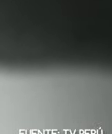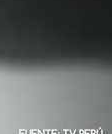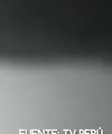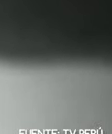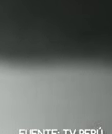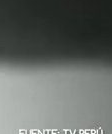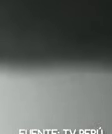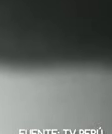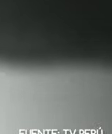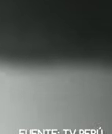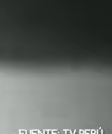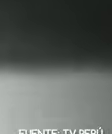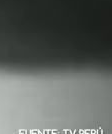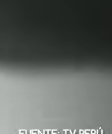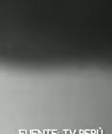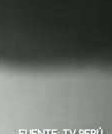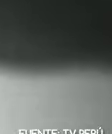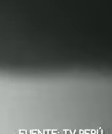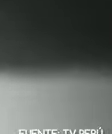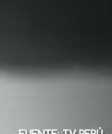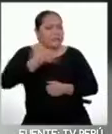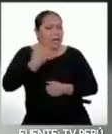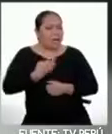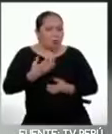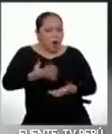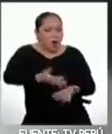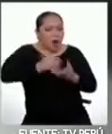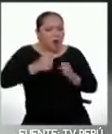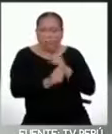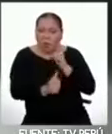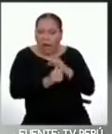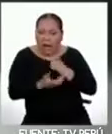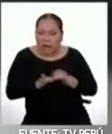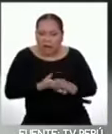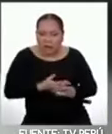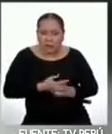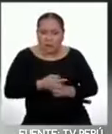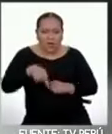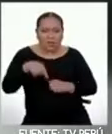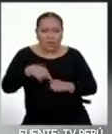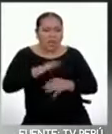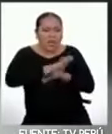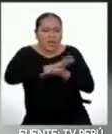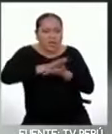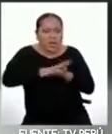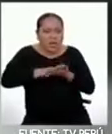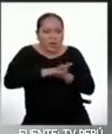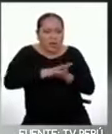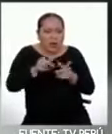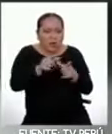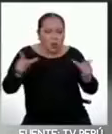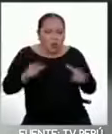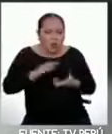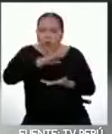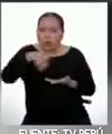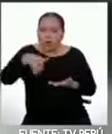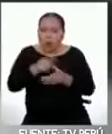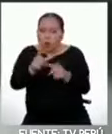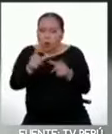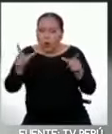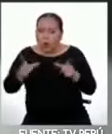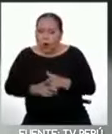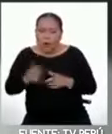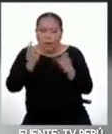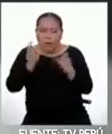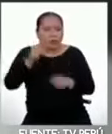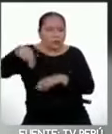Señor, ¿no sabe que su dueño siempre debe recoger sus deposiciones? Hay que mantener limpio el parque y todas las áreas